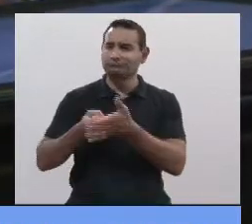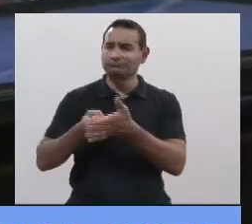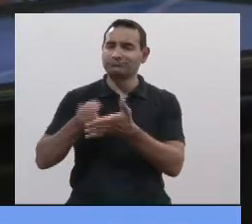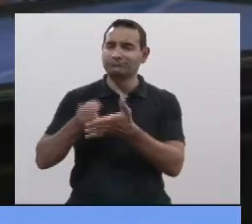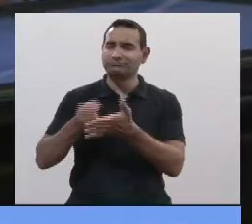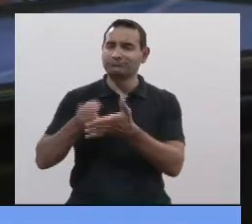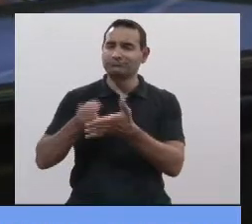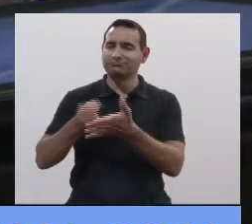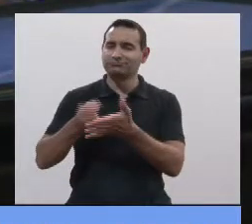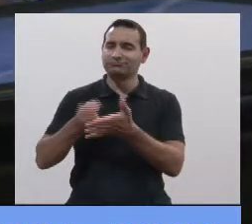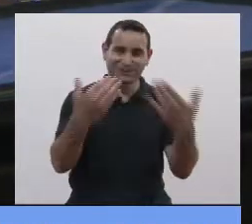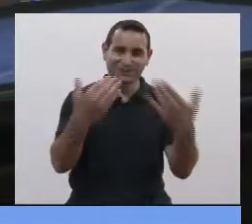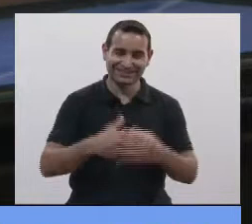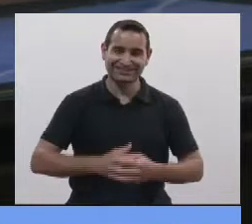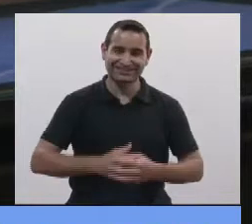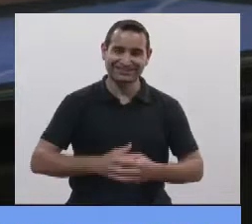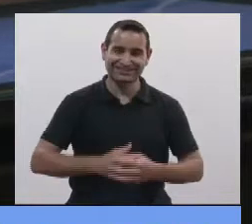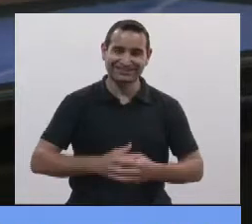resolvió. Gracias. Adelante.